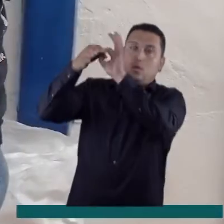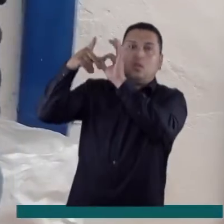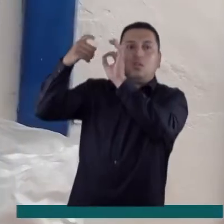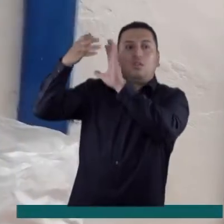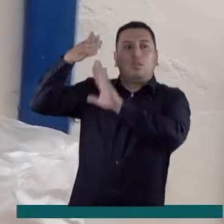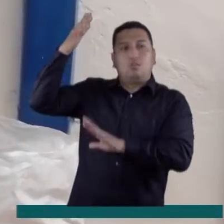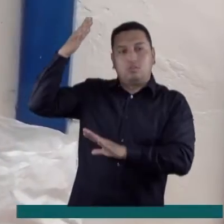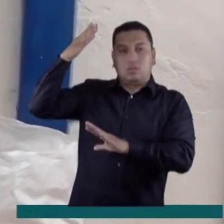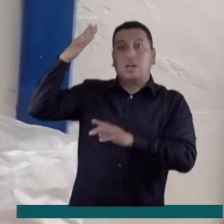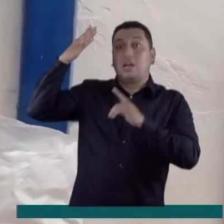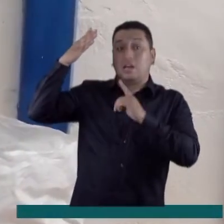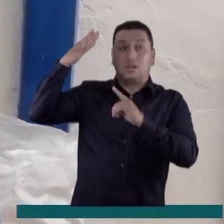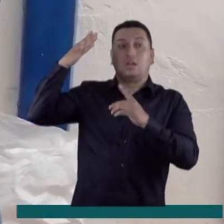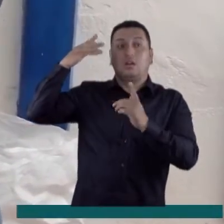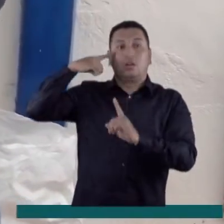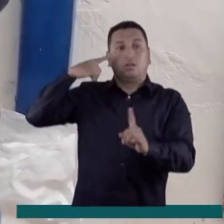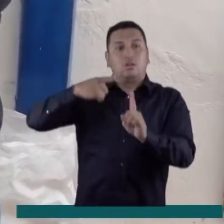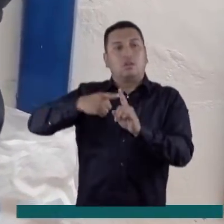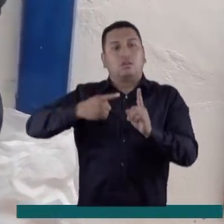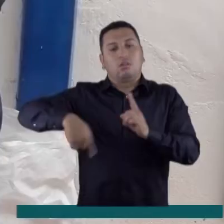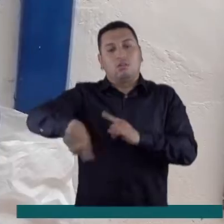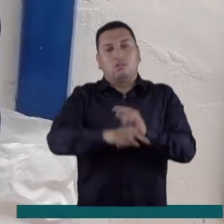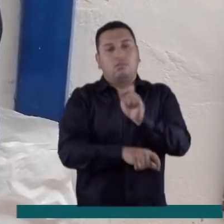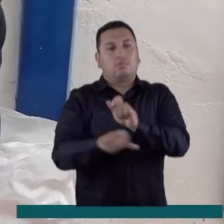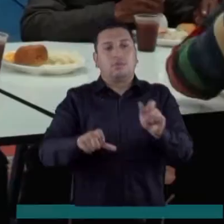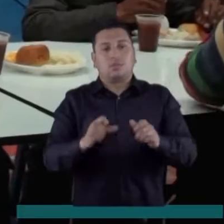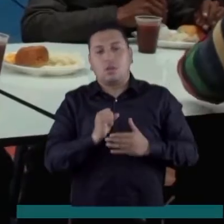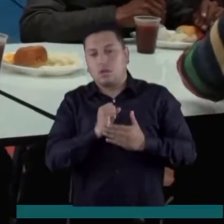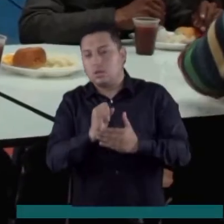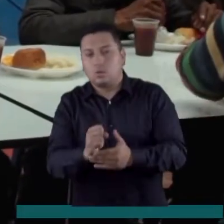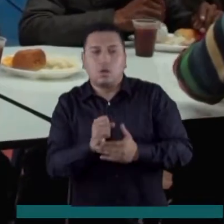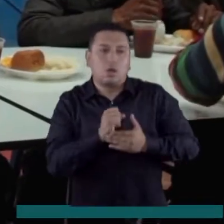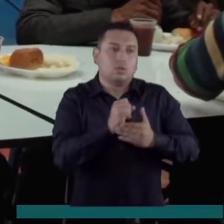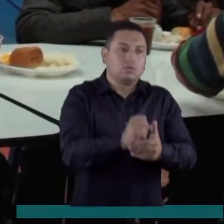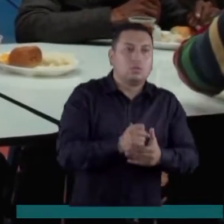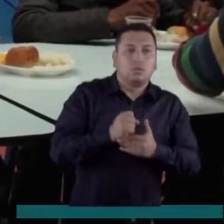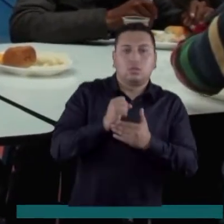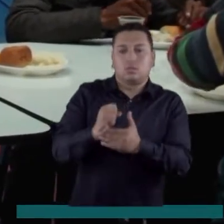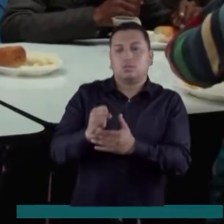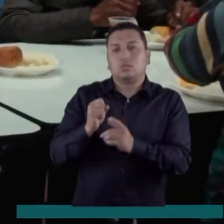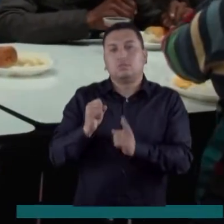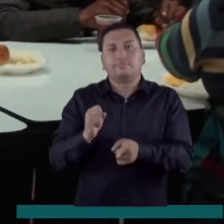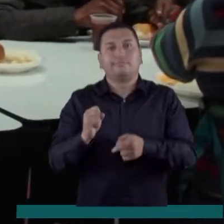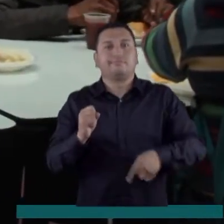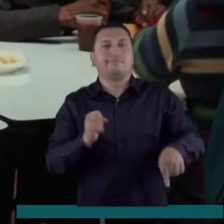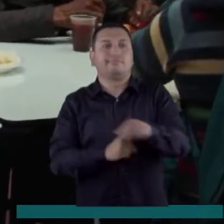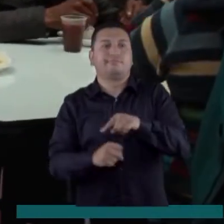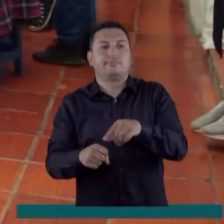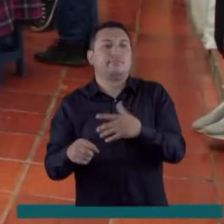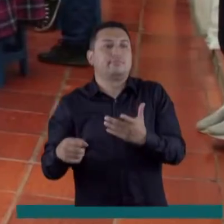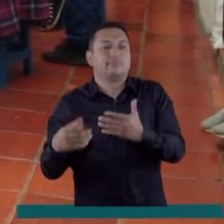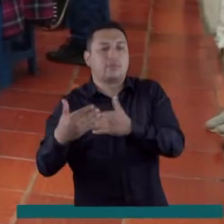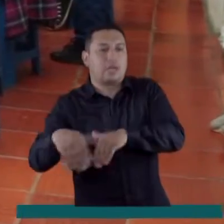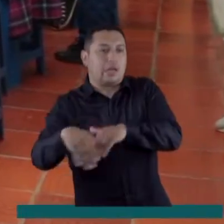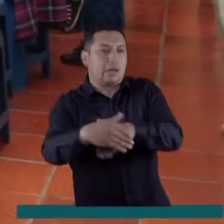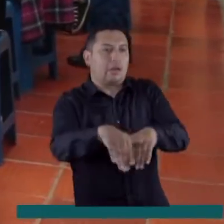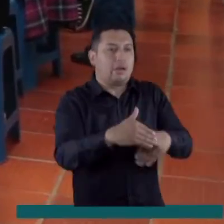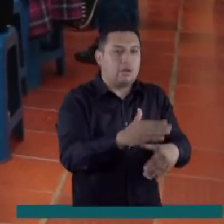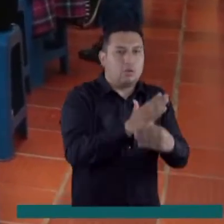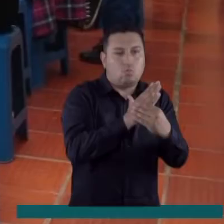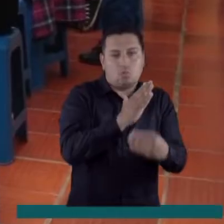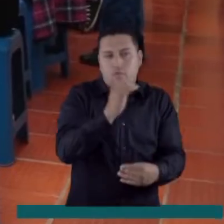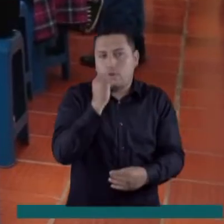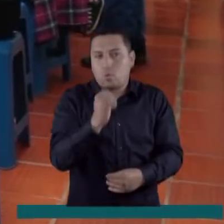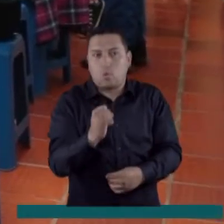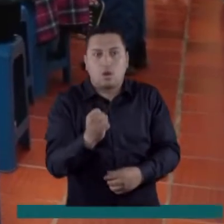hace más de 20 años y desde entonces su objetivo ha sido calmar el hambre de las personas que por alguna razón viven en las calles